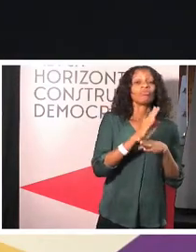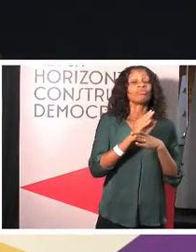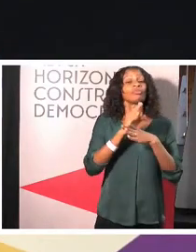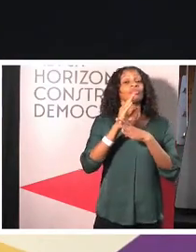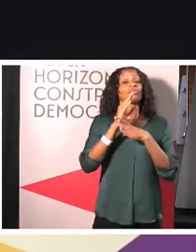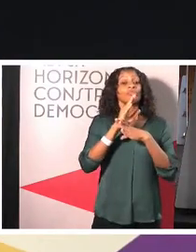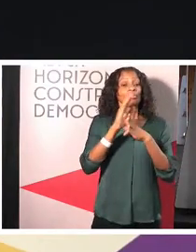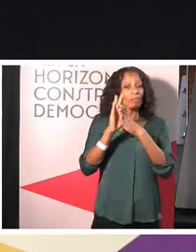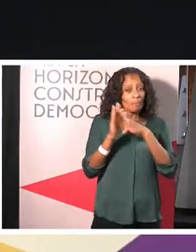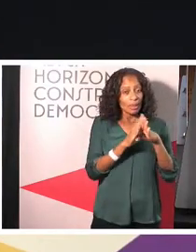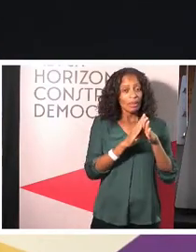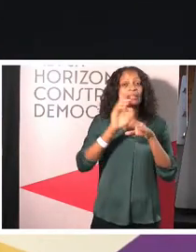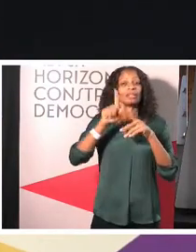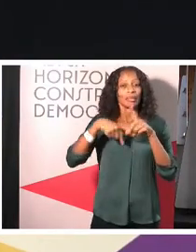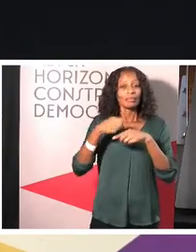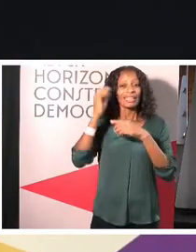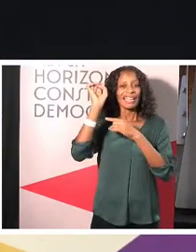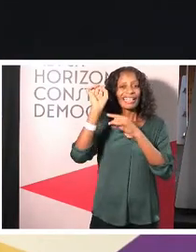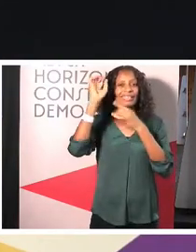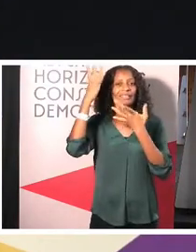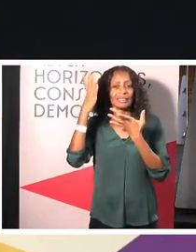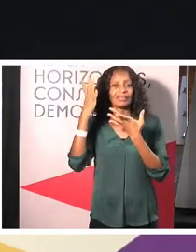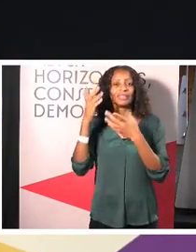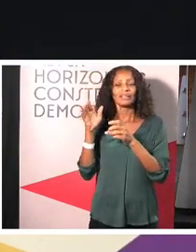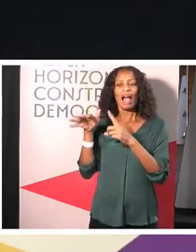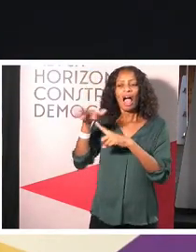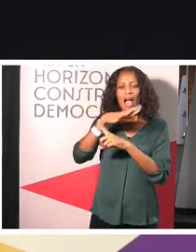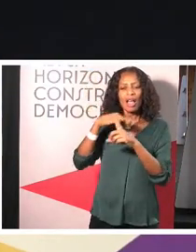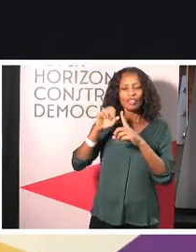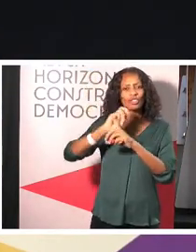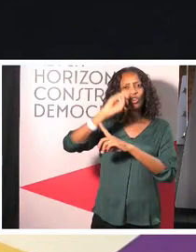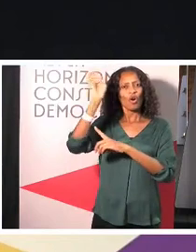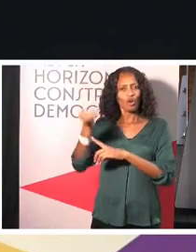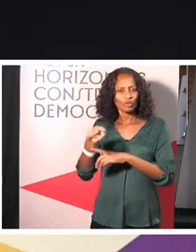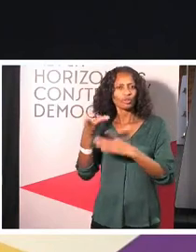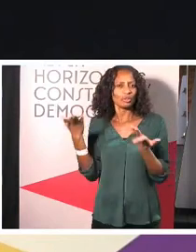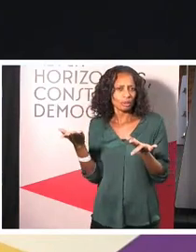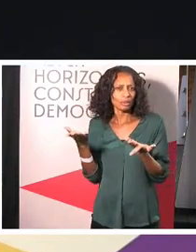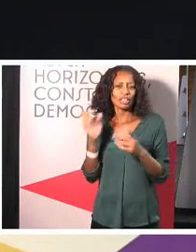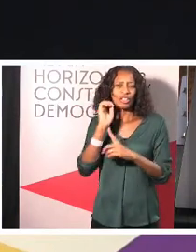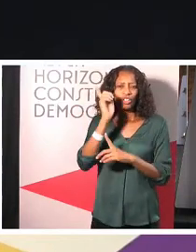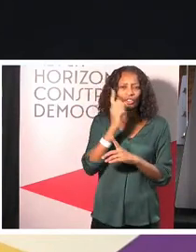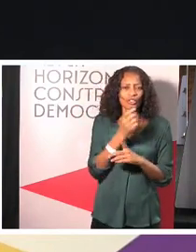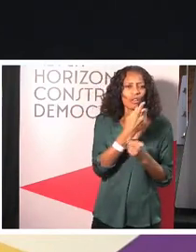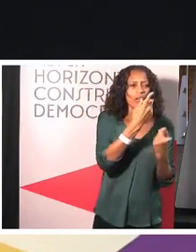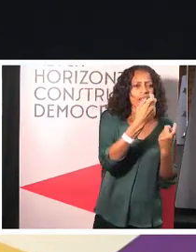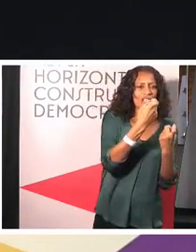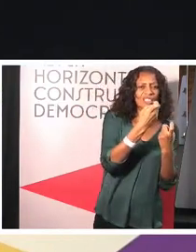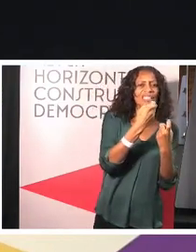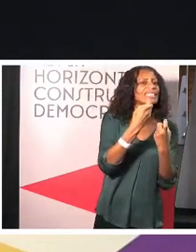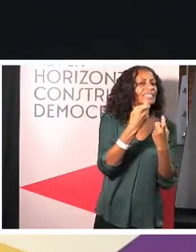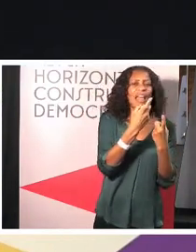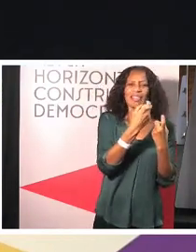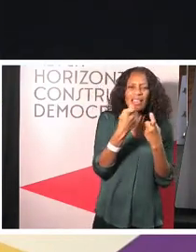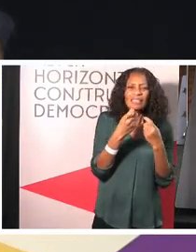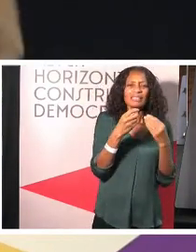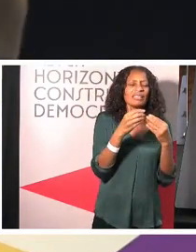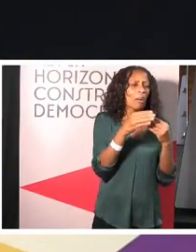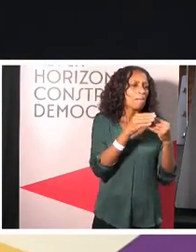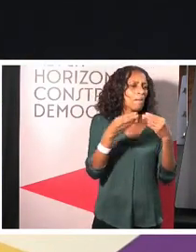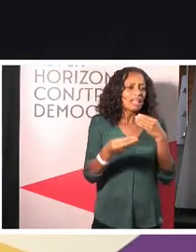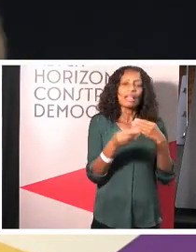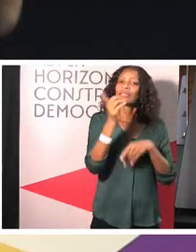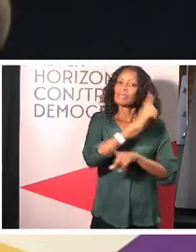somos en otros entornos que tienen que ver fuera de esas necesidades materiales, y esto es algo que no entendemos, porque,